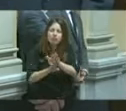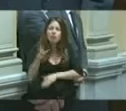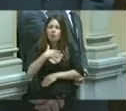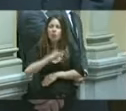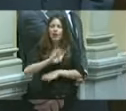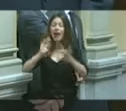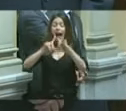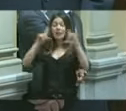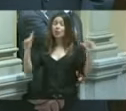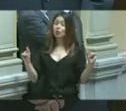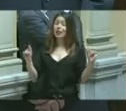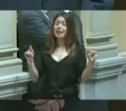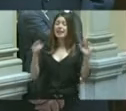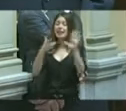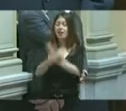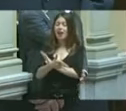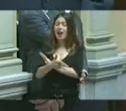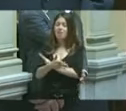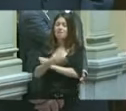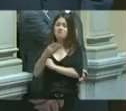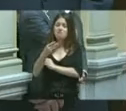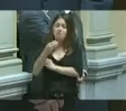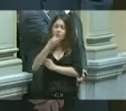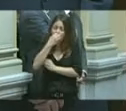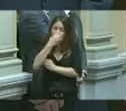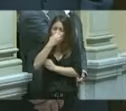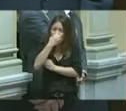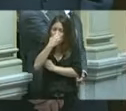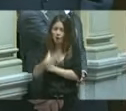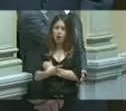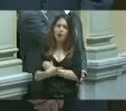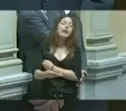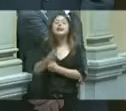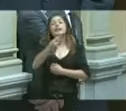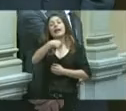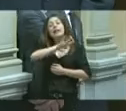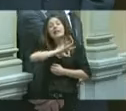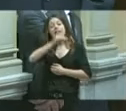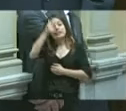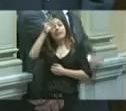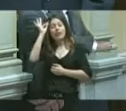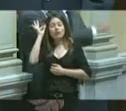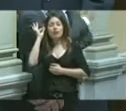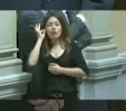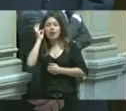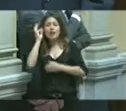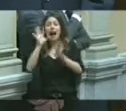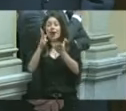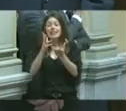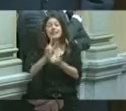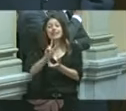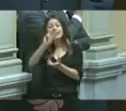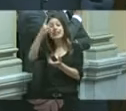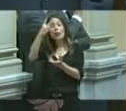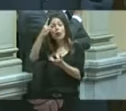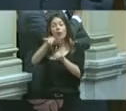Asturias, créanme, no se merece bloqueo. Señoras y señores, Esta es la segunda ocasión que tengo el